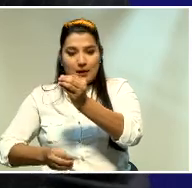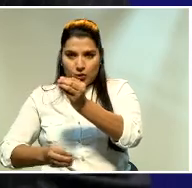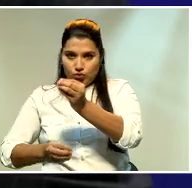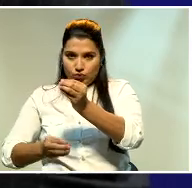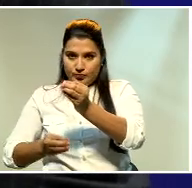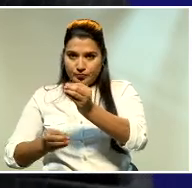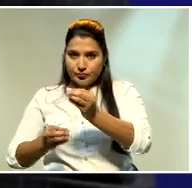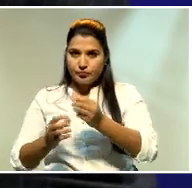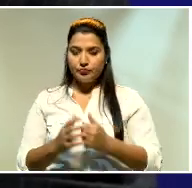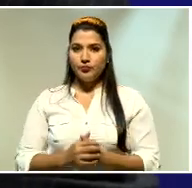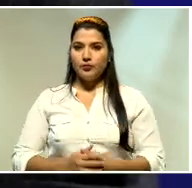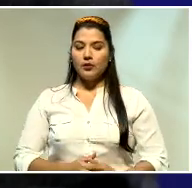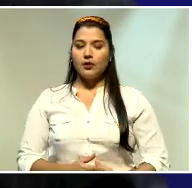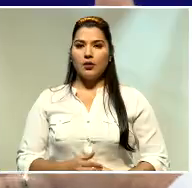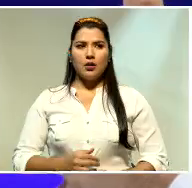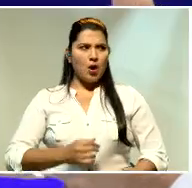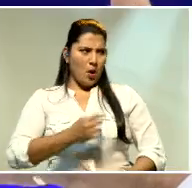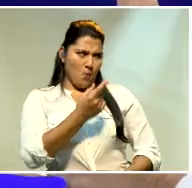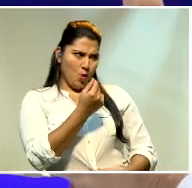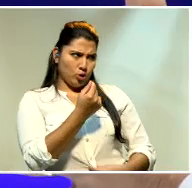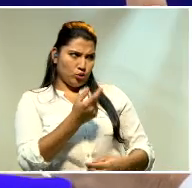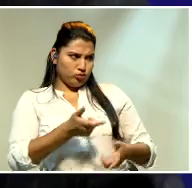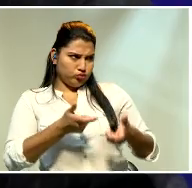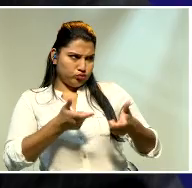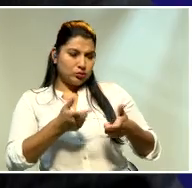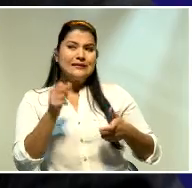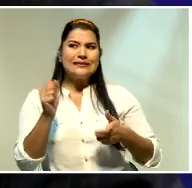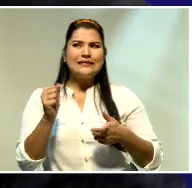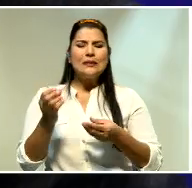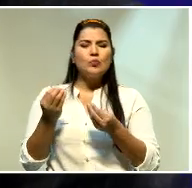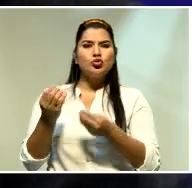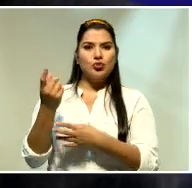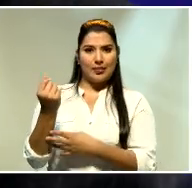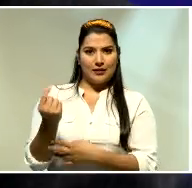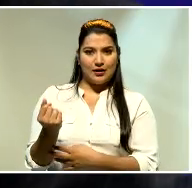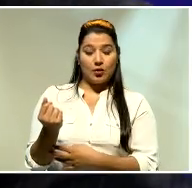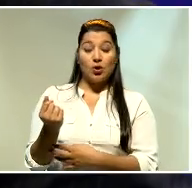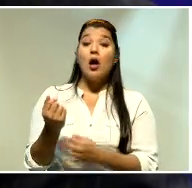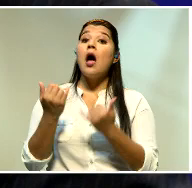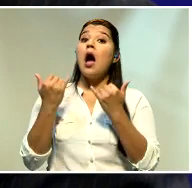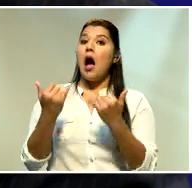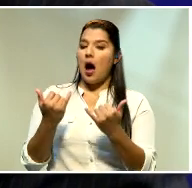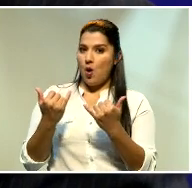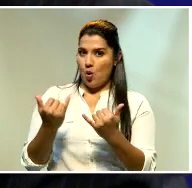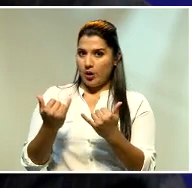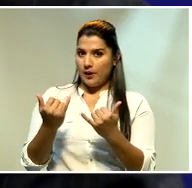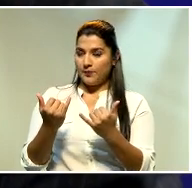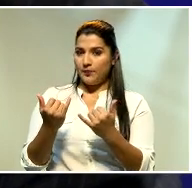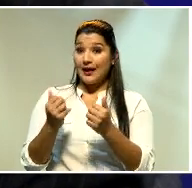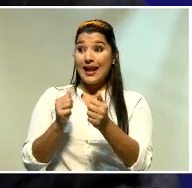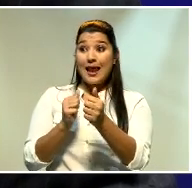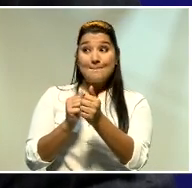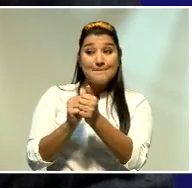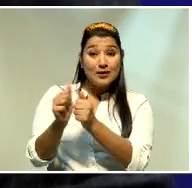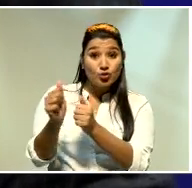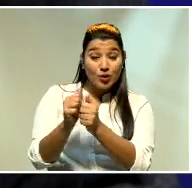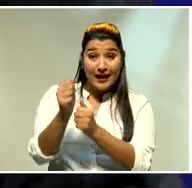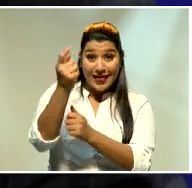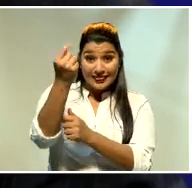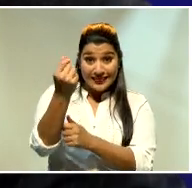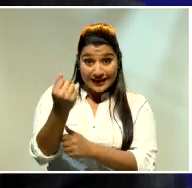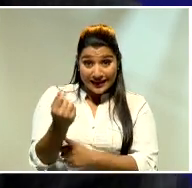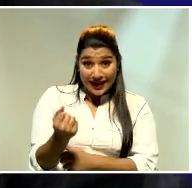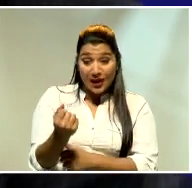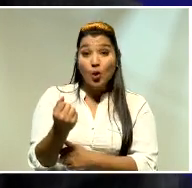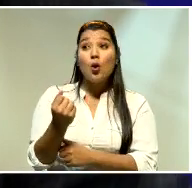pero el volumen alto era un monto muy era importante. un volumen importante. Ahora, quiero decir, parte de ese monto, el mayor parte de ese monto fue a